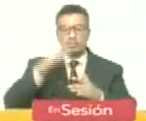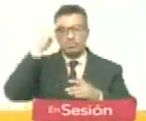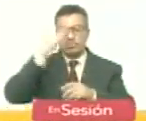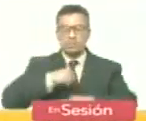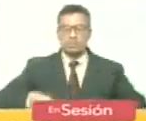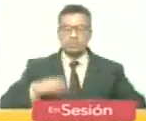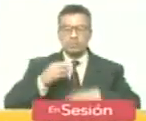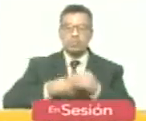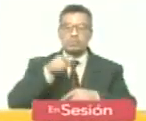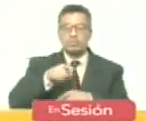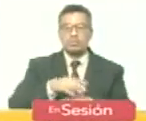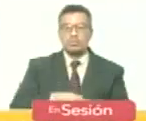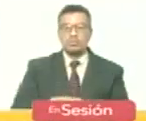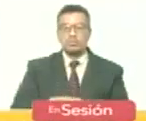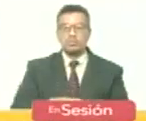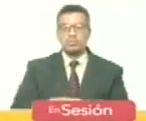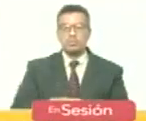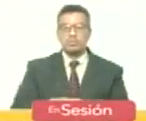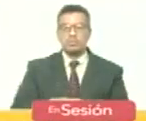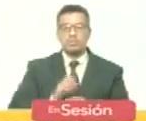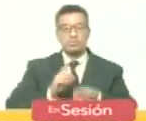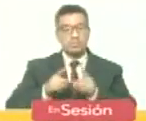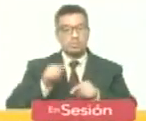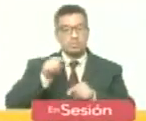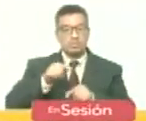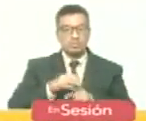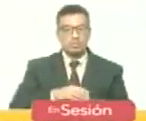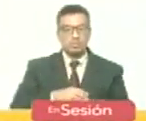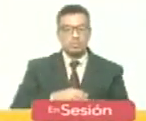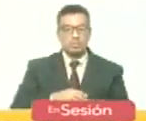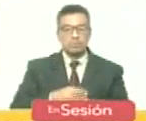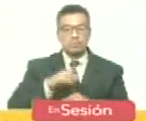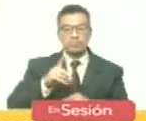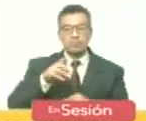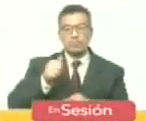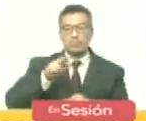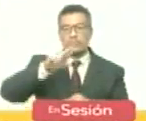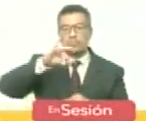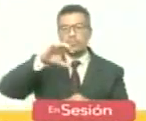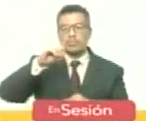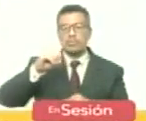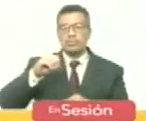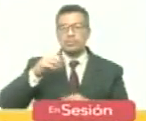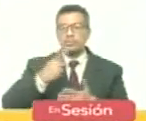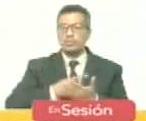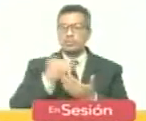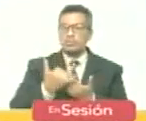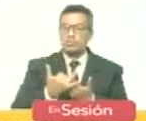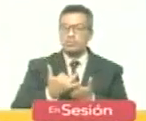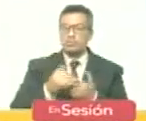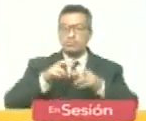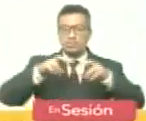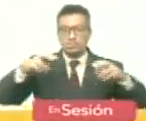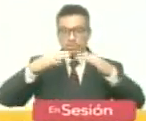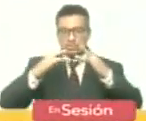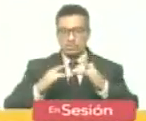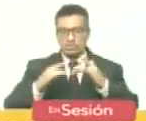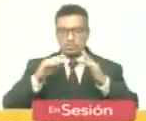allí, por alguna razón, Darío planteó que la tarima no debía